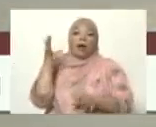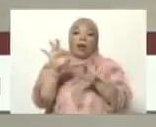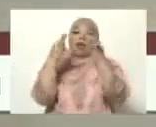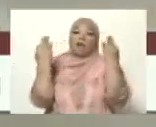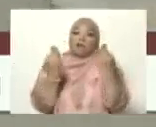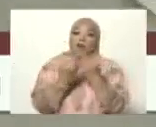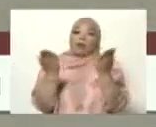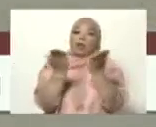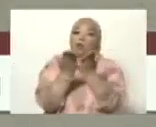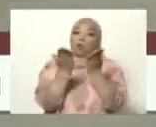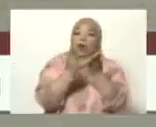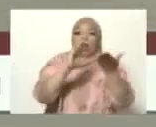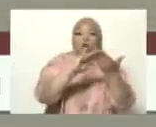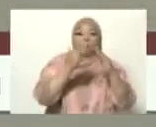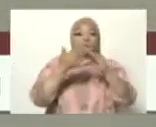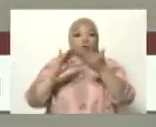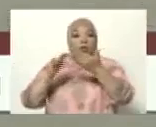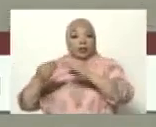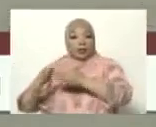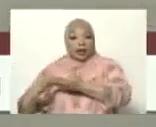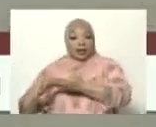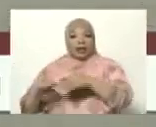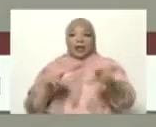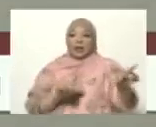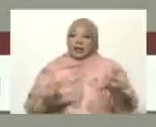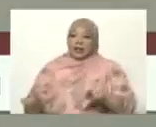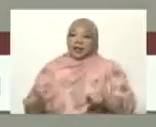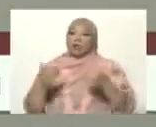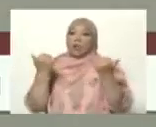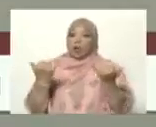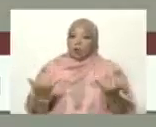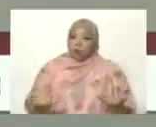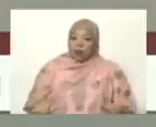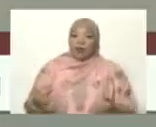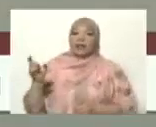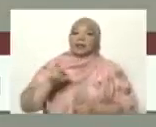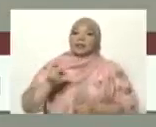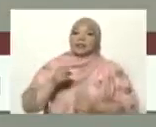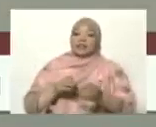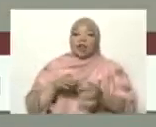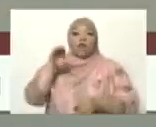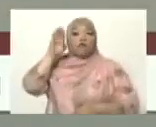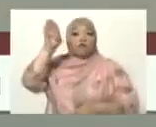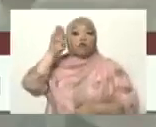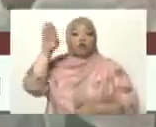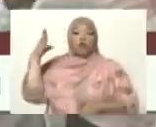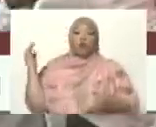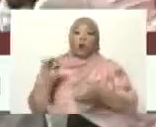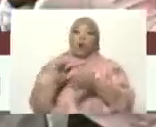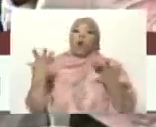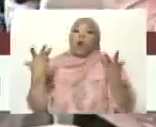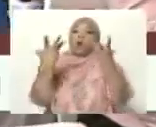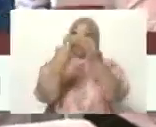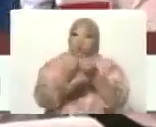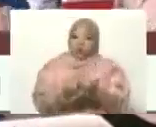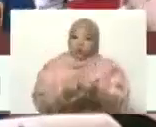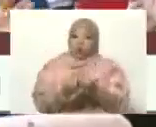escuela y comunidad. Entonces yo creo que ya llegó la hora y el momento de seguir adelante y siempre de la mano con